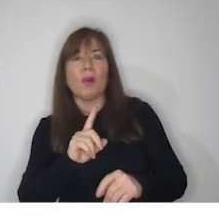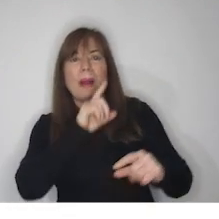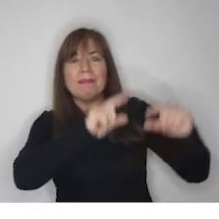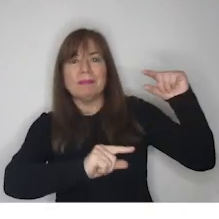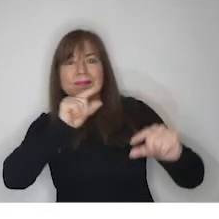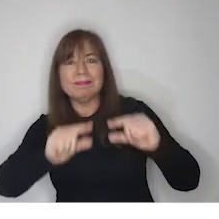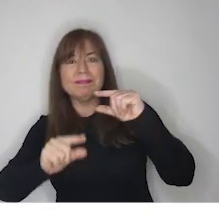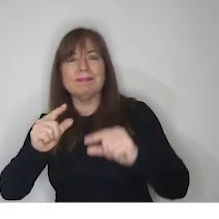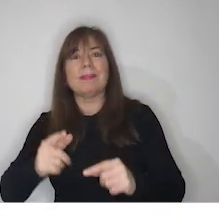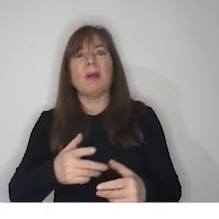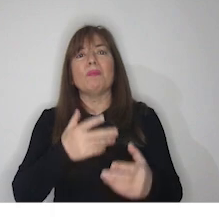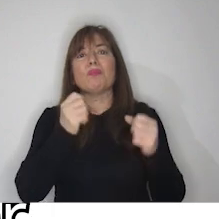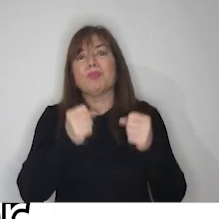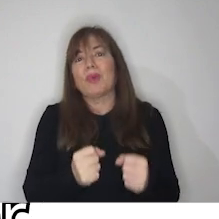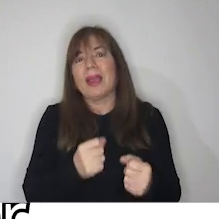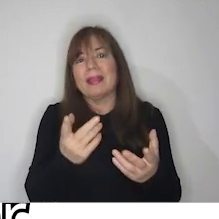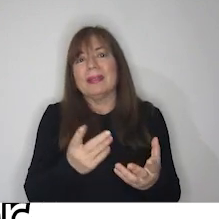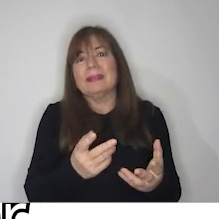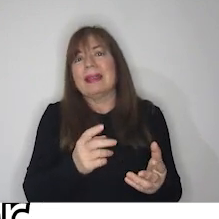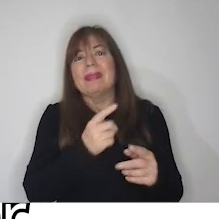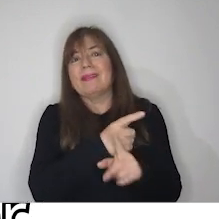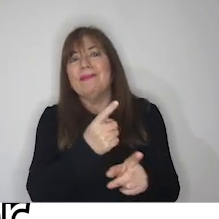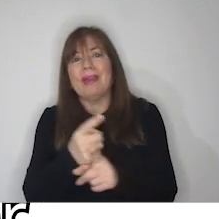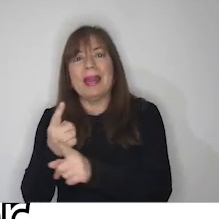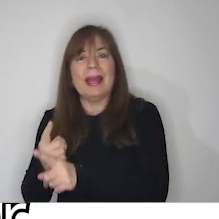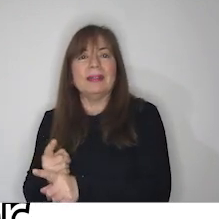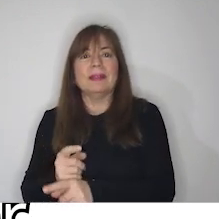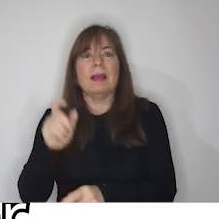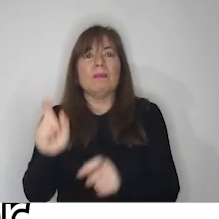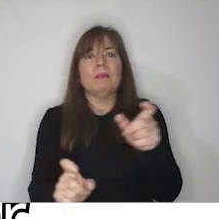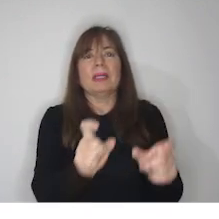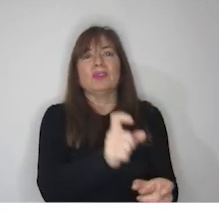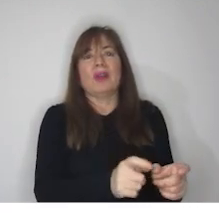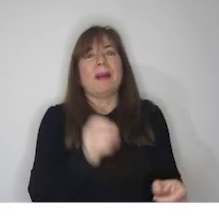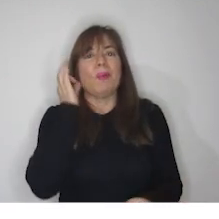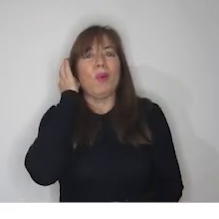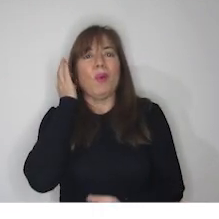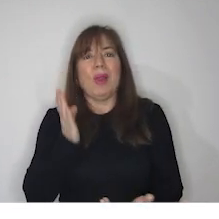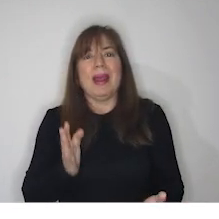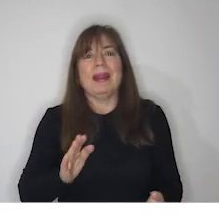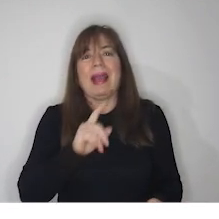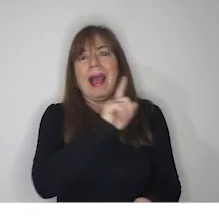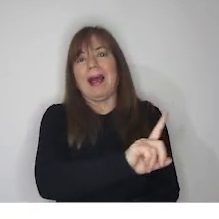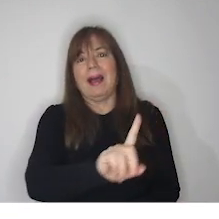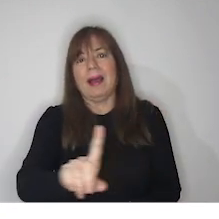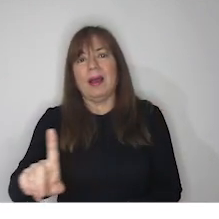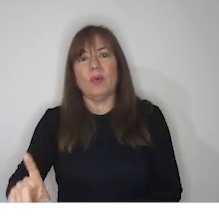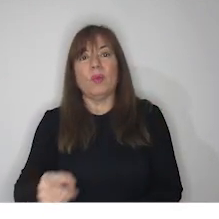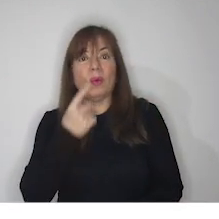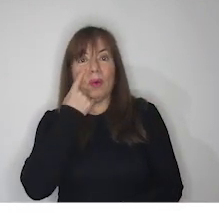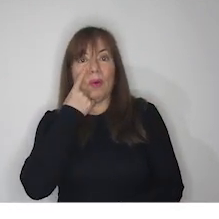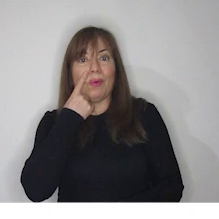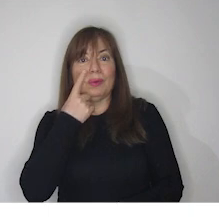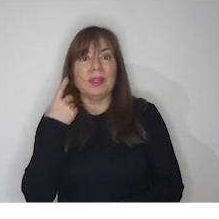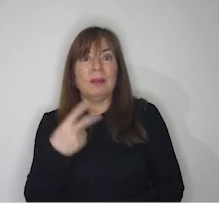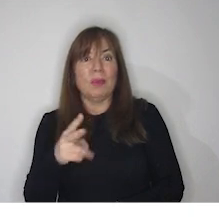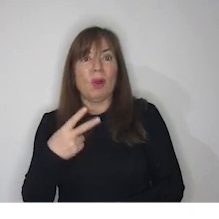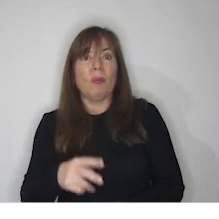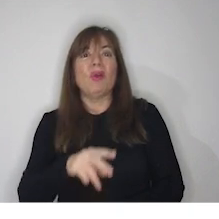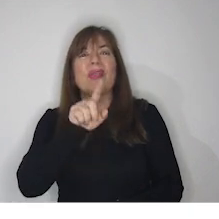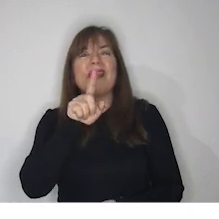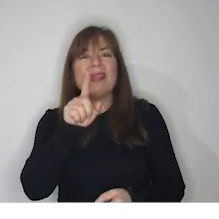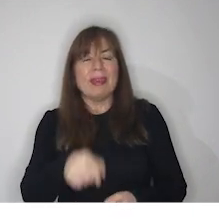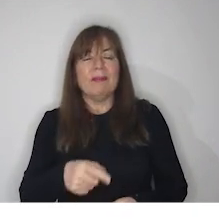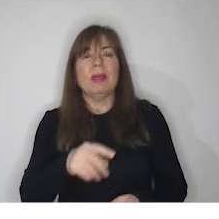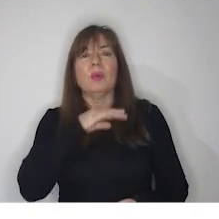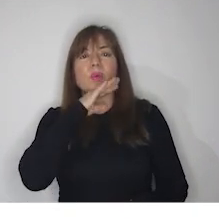son diferentes en cada mujer o persona menstruante, y para poder conocer tu ciclo debes usar un calendario menstrual. El